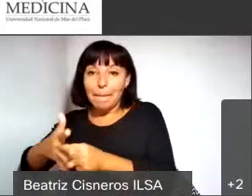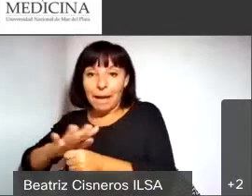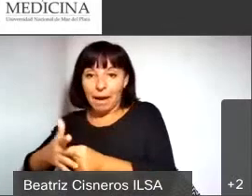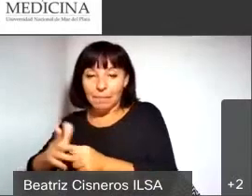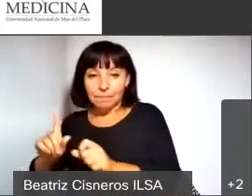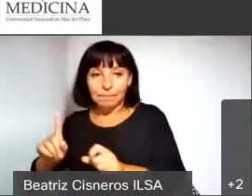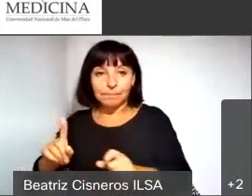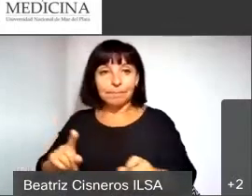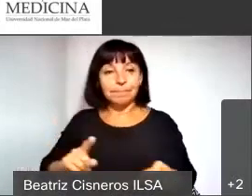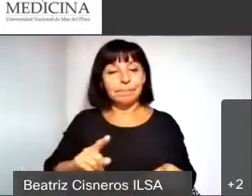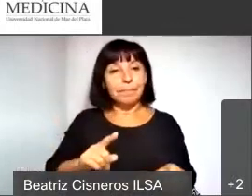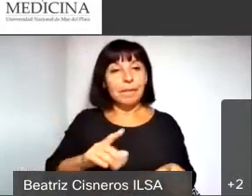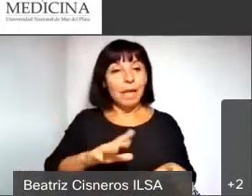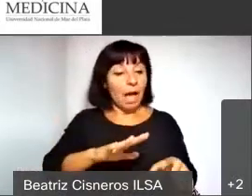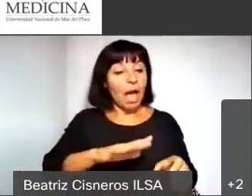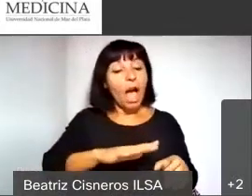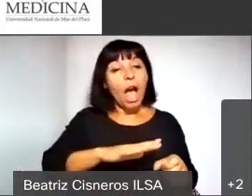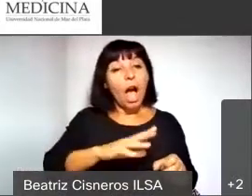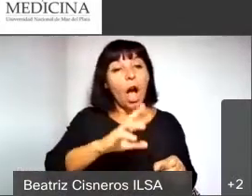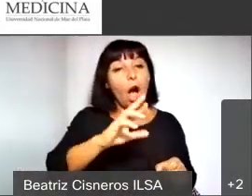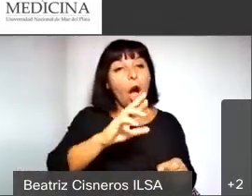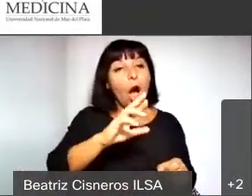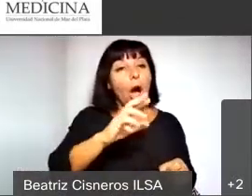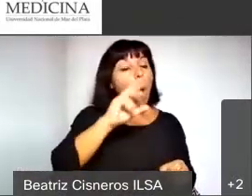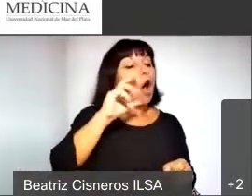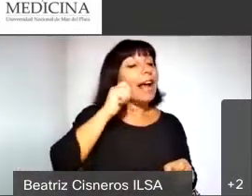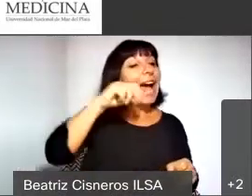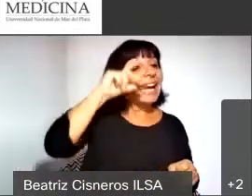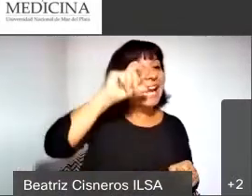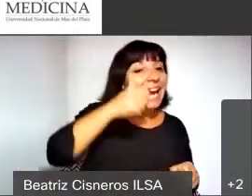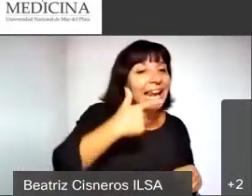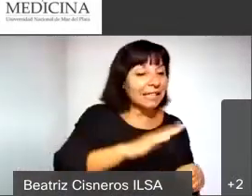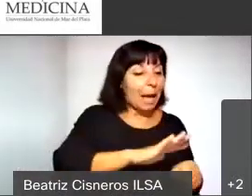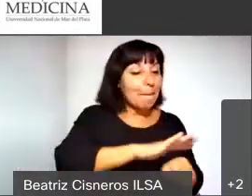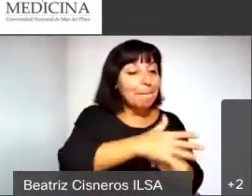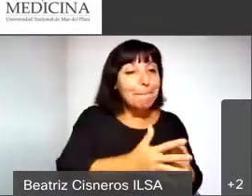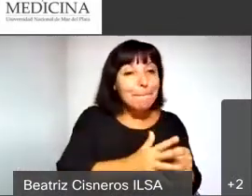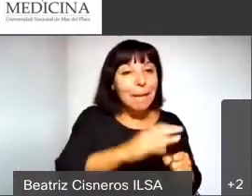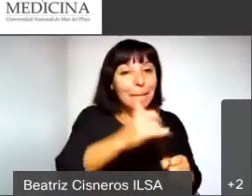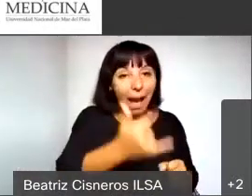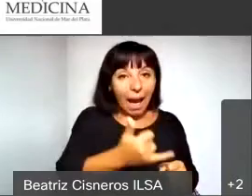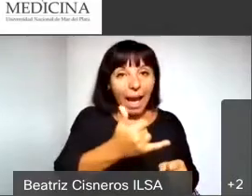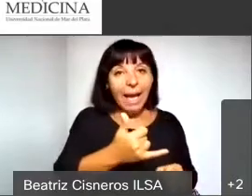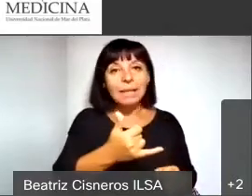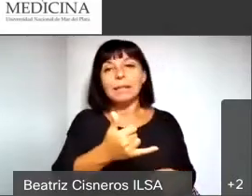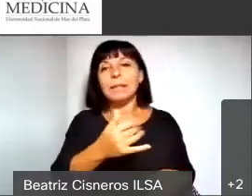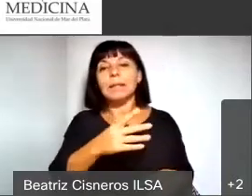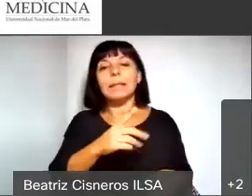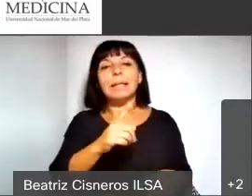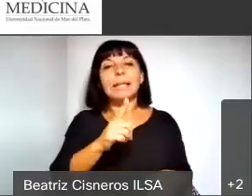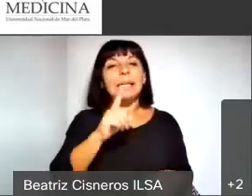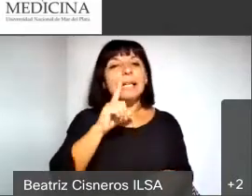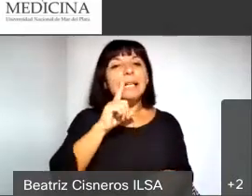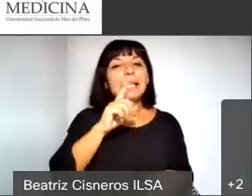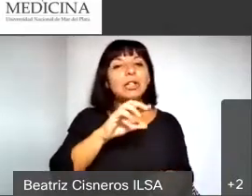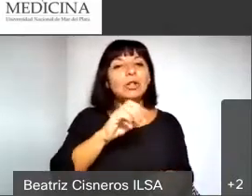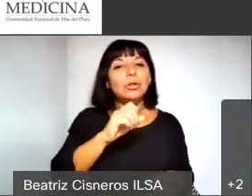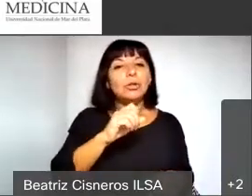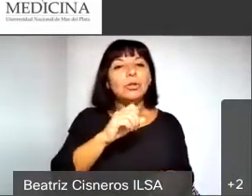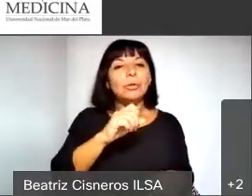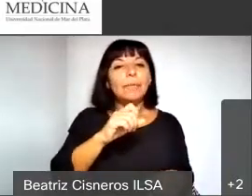de las organelas membranosas encontramos a las mitocondrias, a los lisosomas, a los